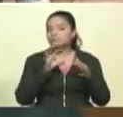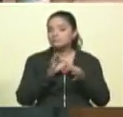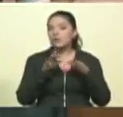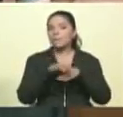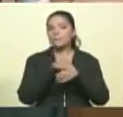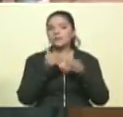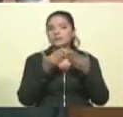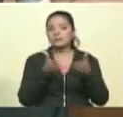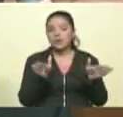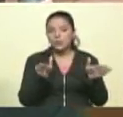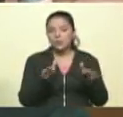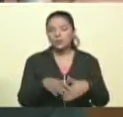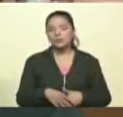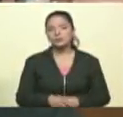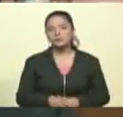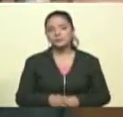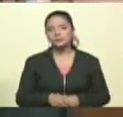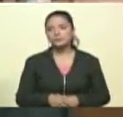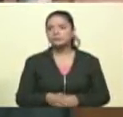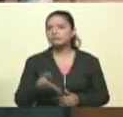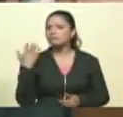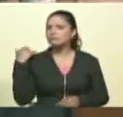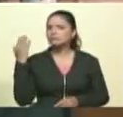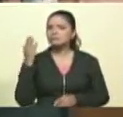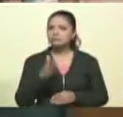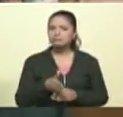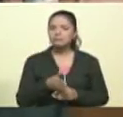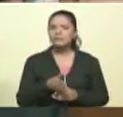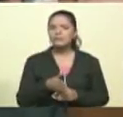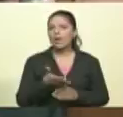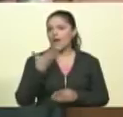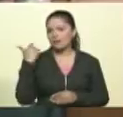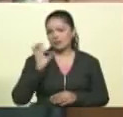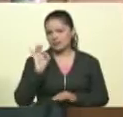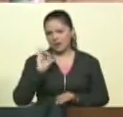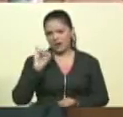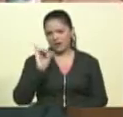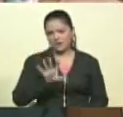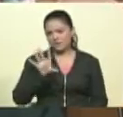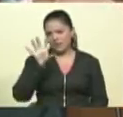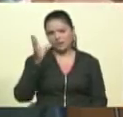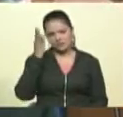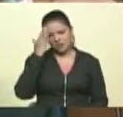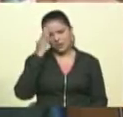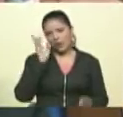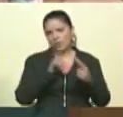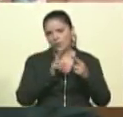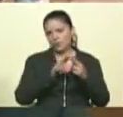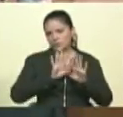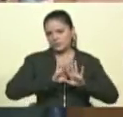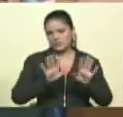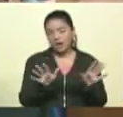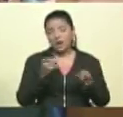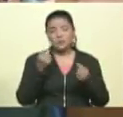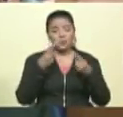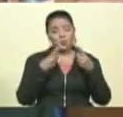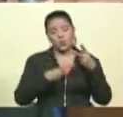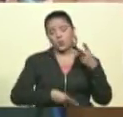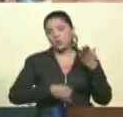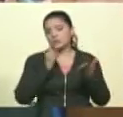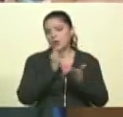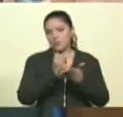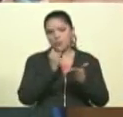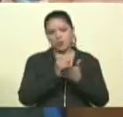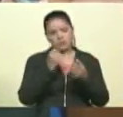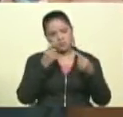Ministerio Público cuando se le imputó por los delitos que ya el país conoce, que obviamente son tantas las pruebas. Por